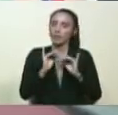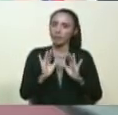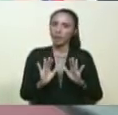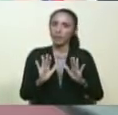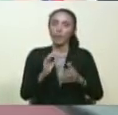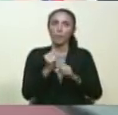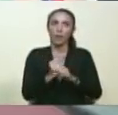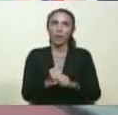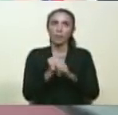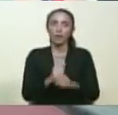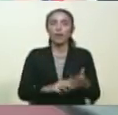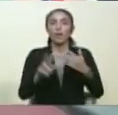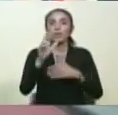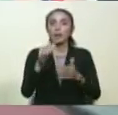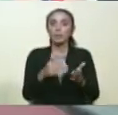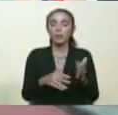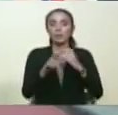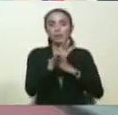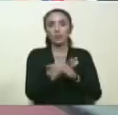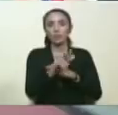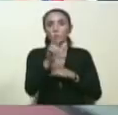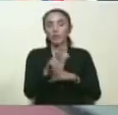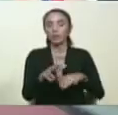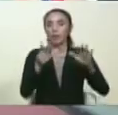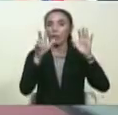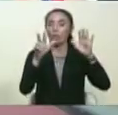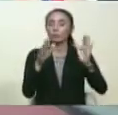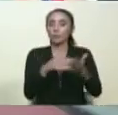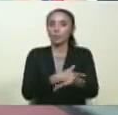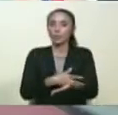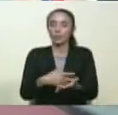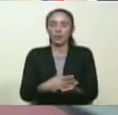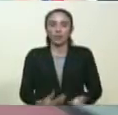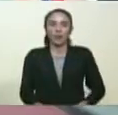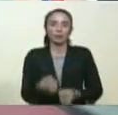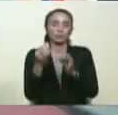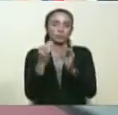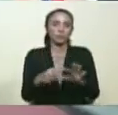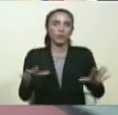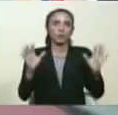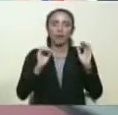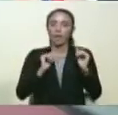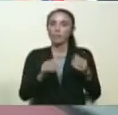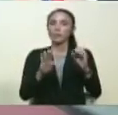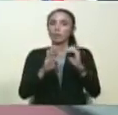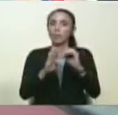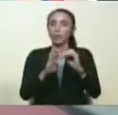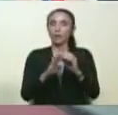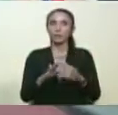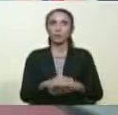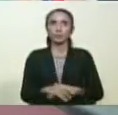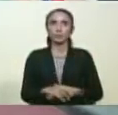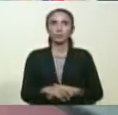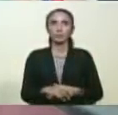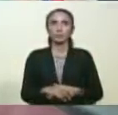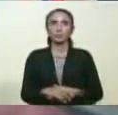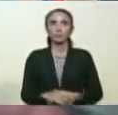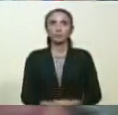inversionistas. 3.338 millones, un milagro económico. Arrancó el petro, la criptomoneda de